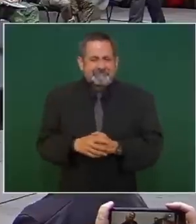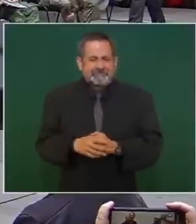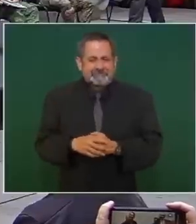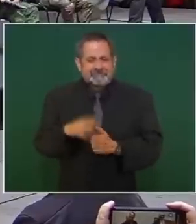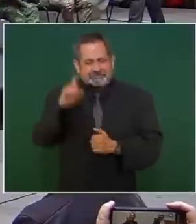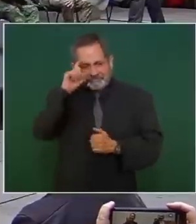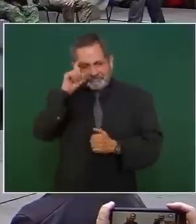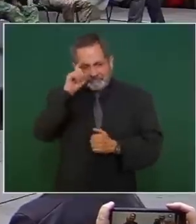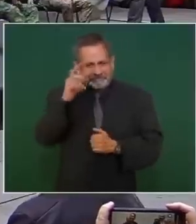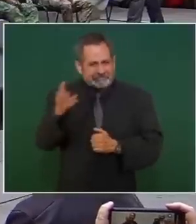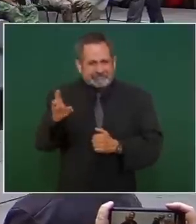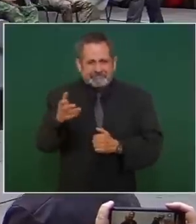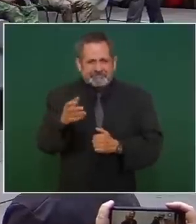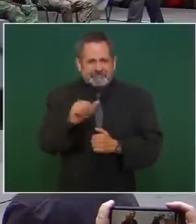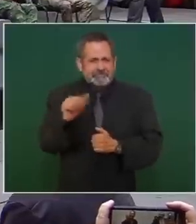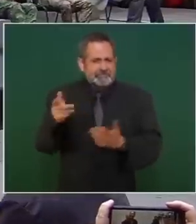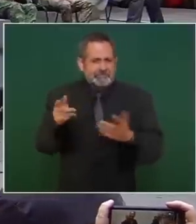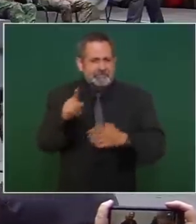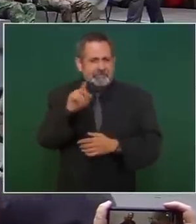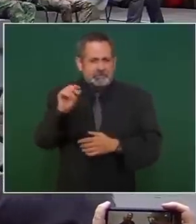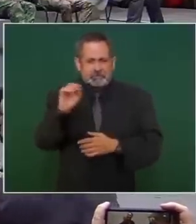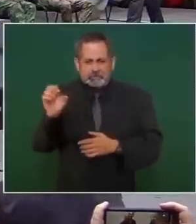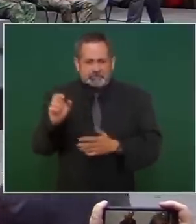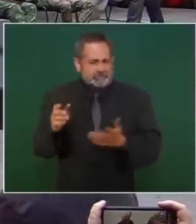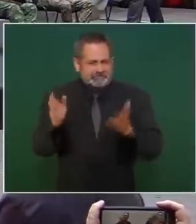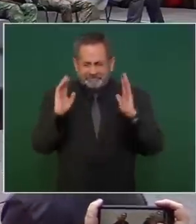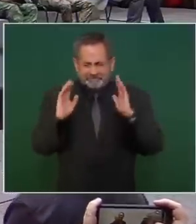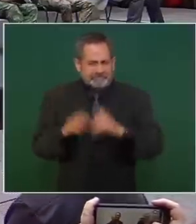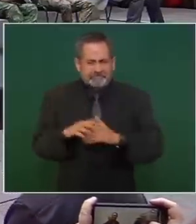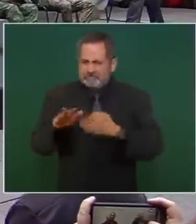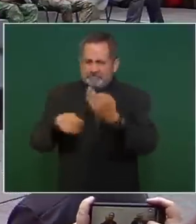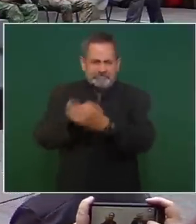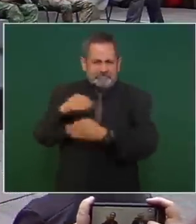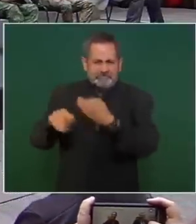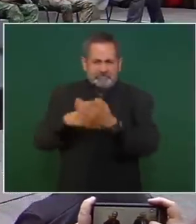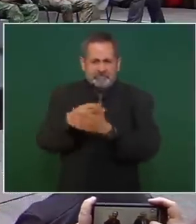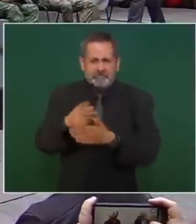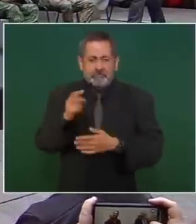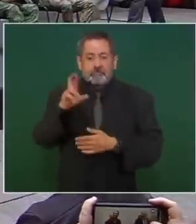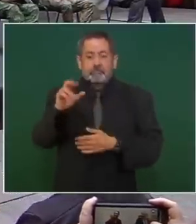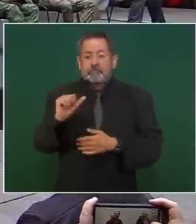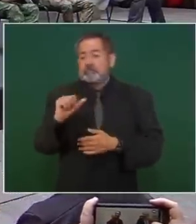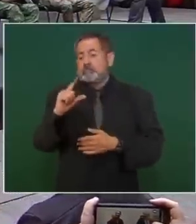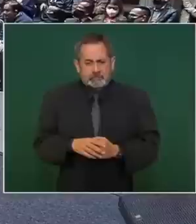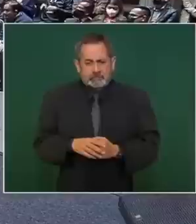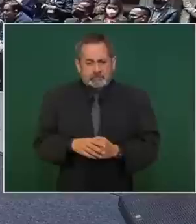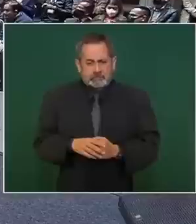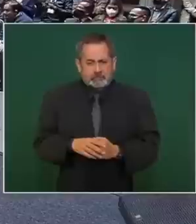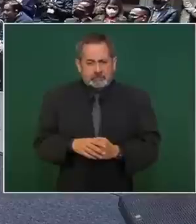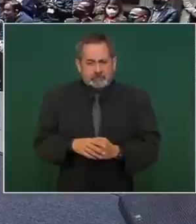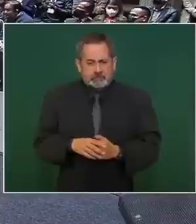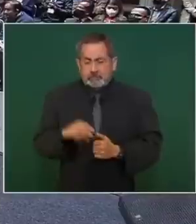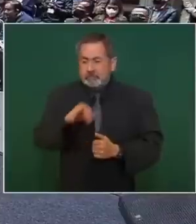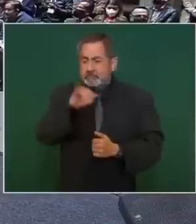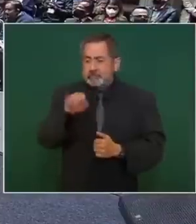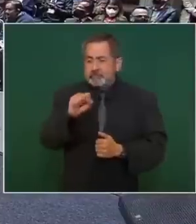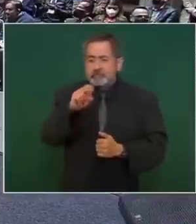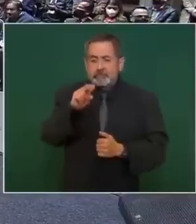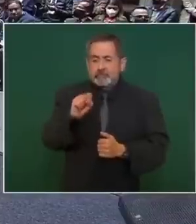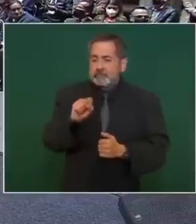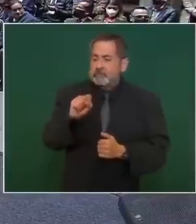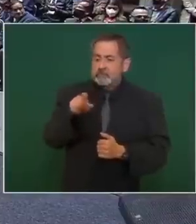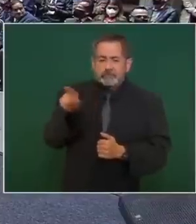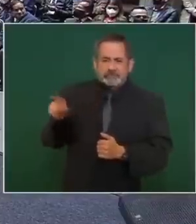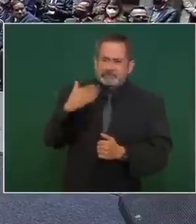a Hugo, a Zoé, para todos, al doctor Alcocer, Jesús Ramírez, sí,